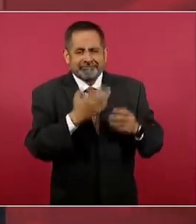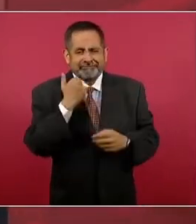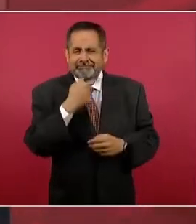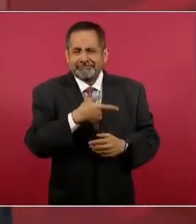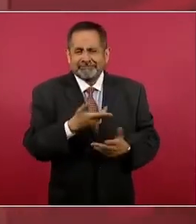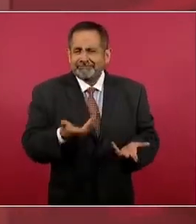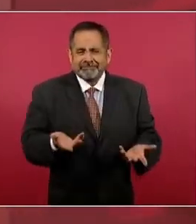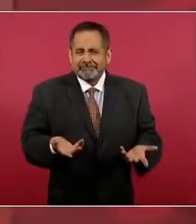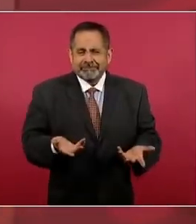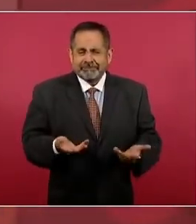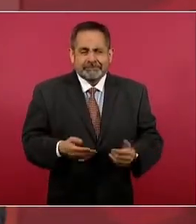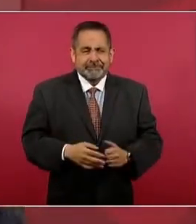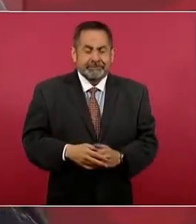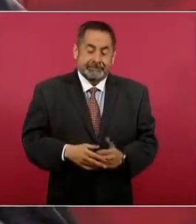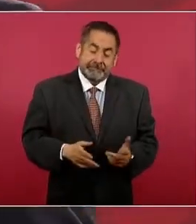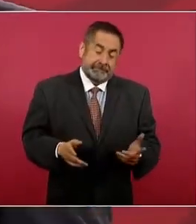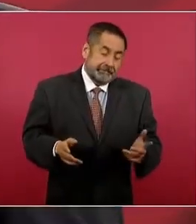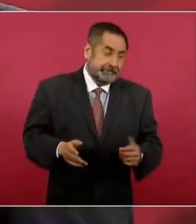y